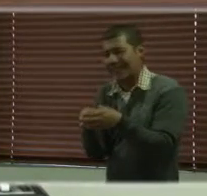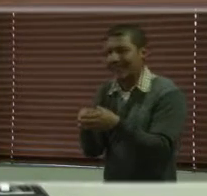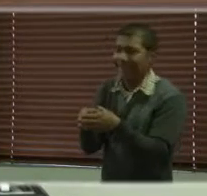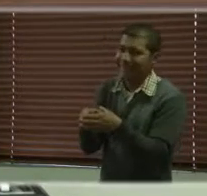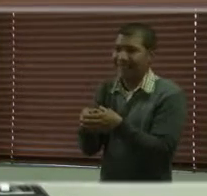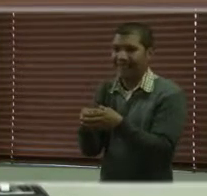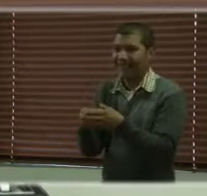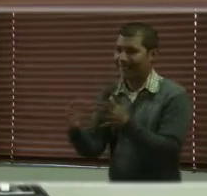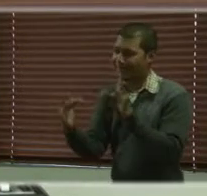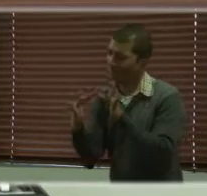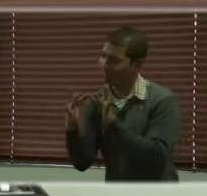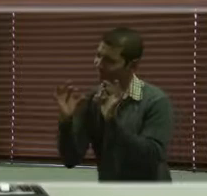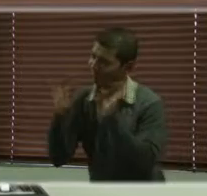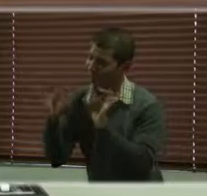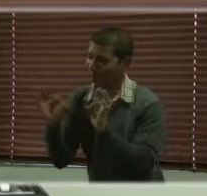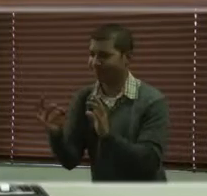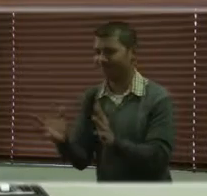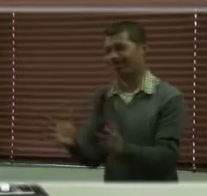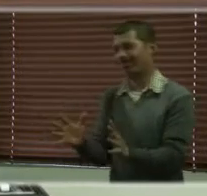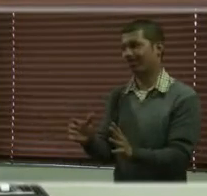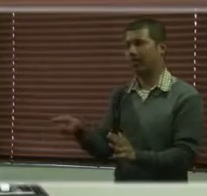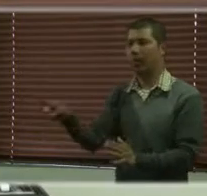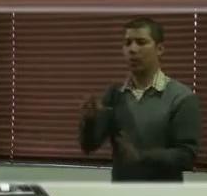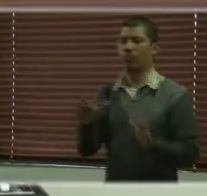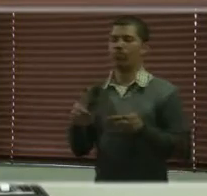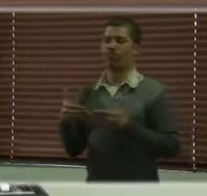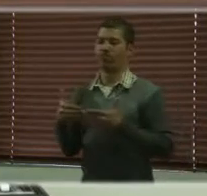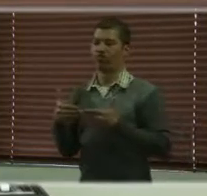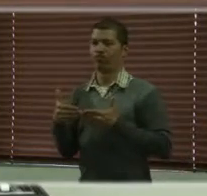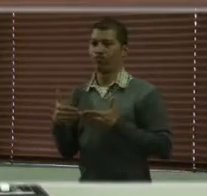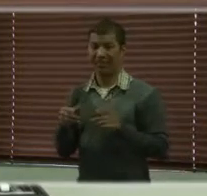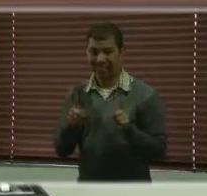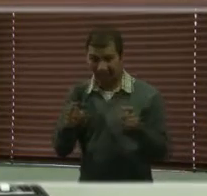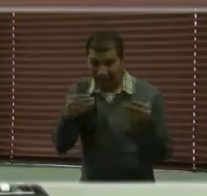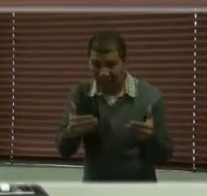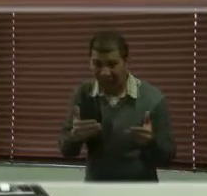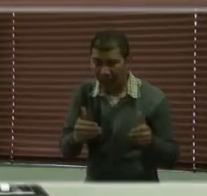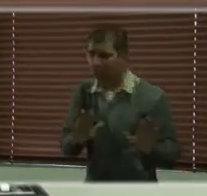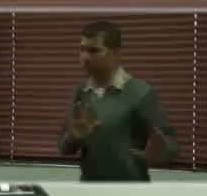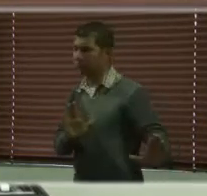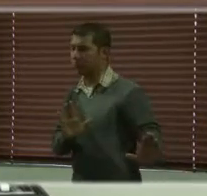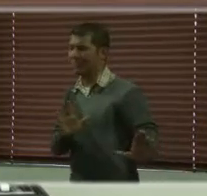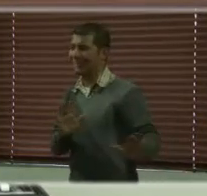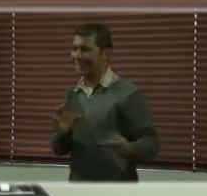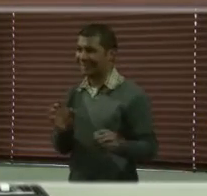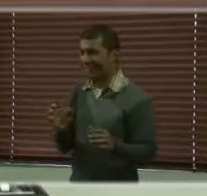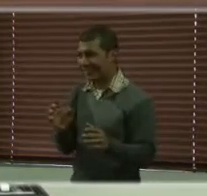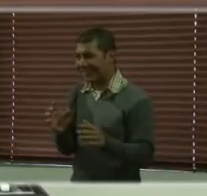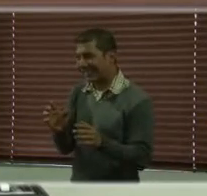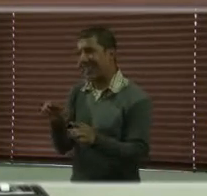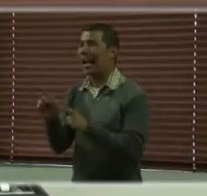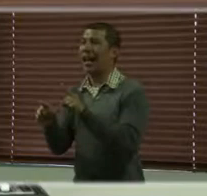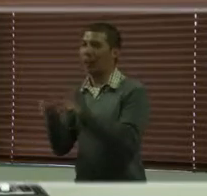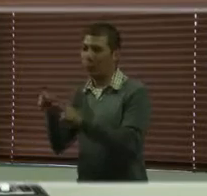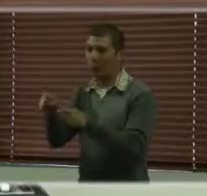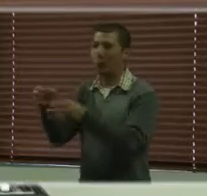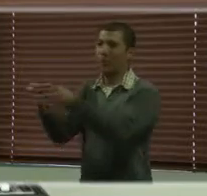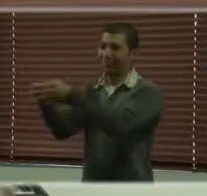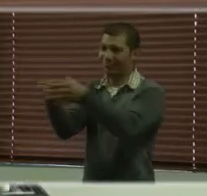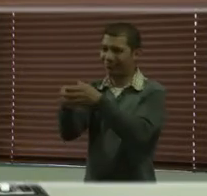abiertas desafortunadamente para para no solo para nosotros el comité sino que evidentemente para todo el